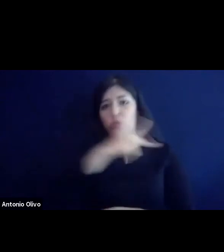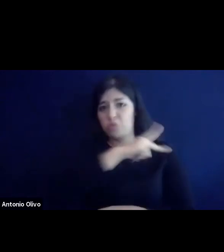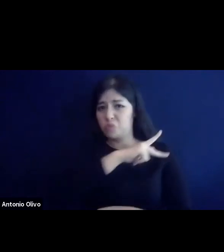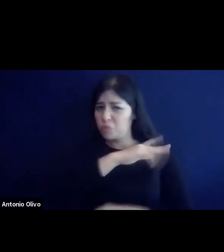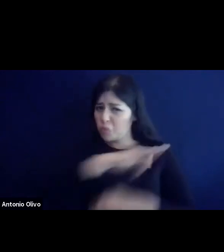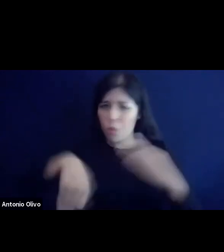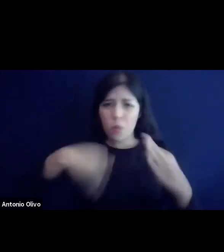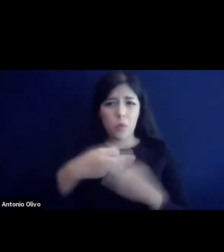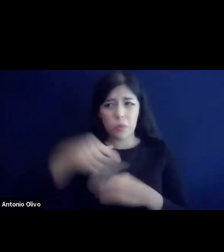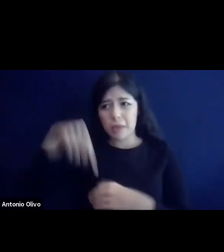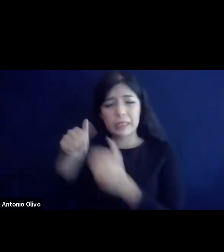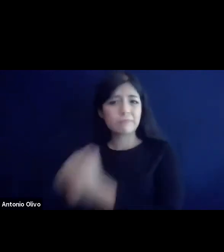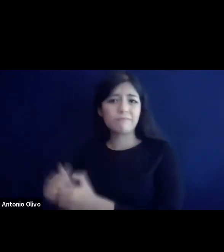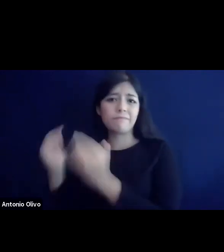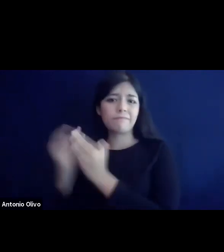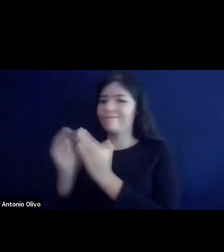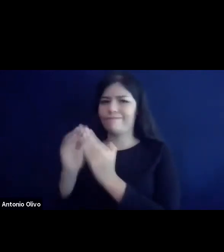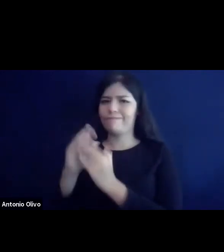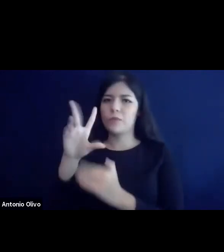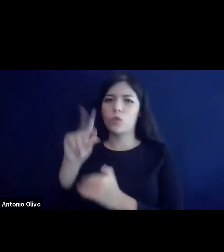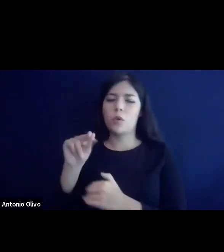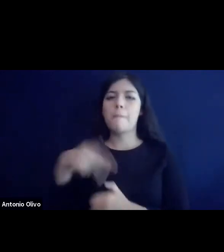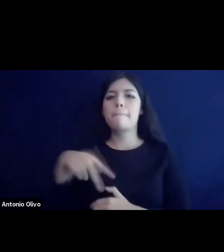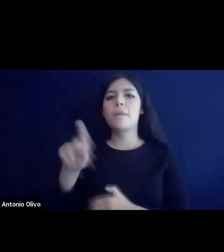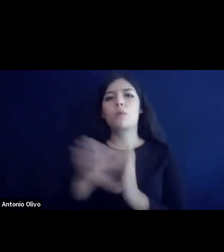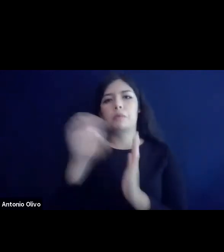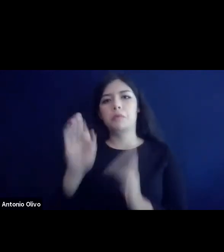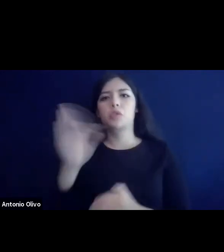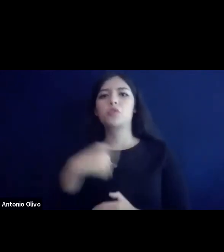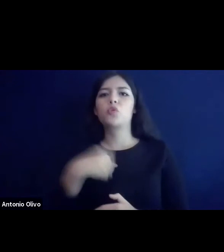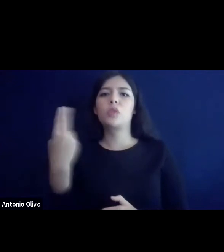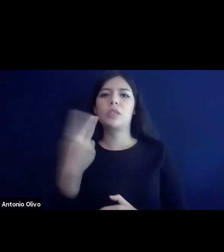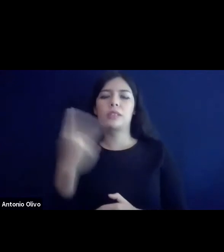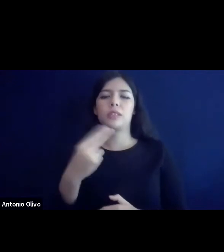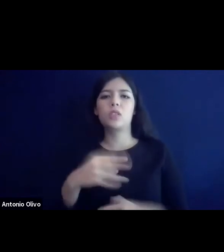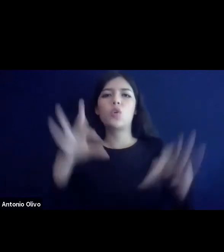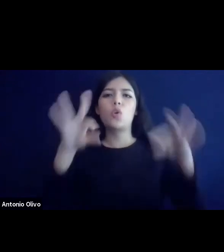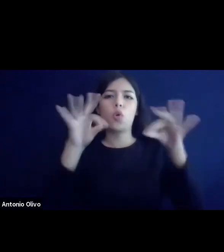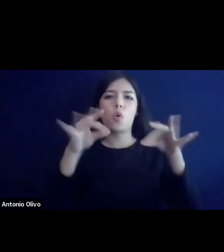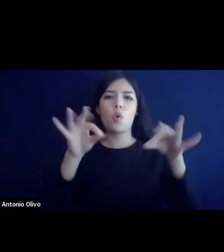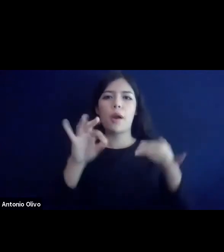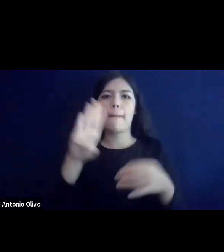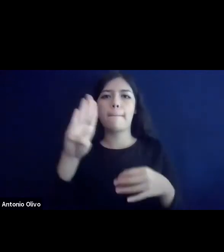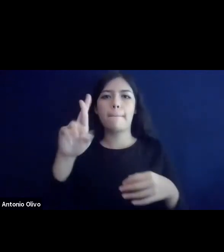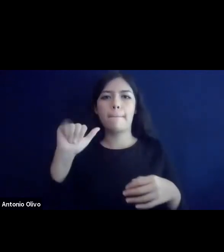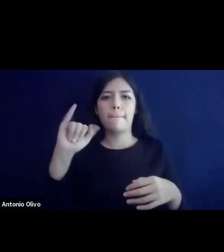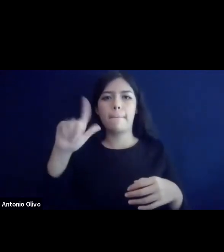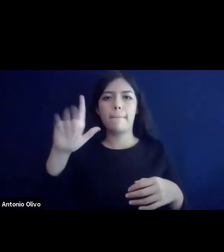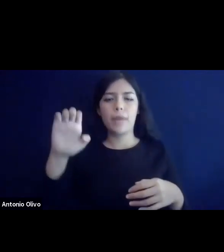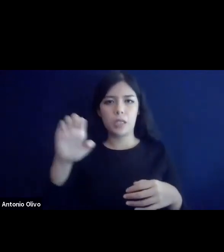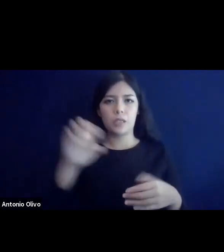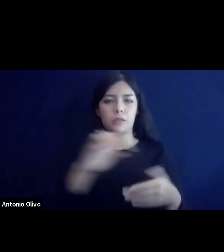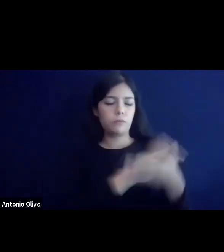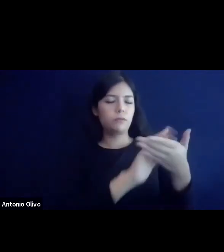dicen necesito que me imprimas en braille, pues voy, me programo, voy, imprimo, hago el